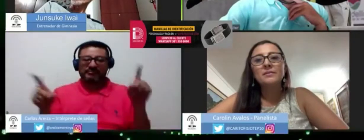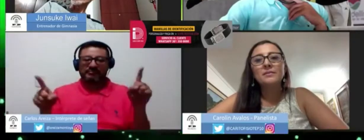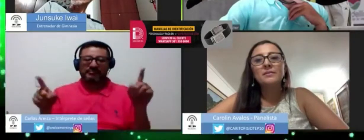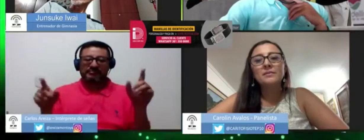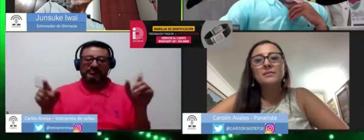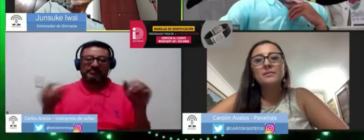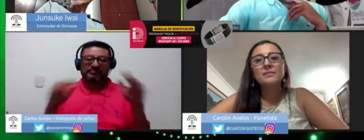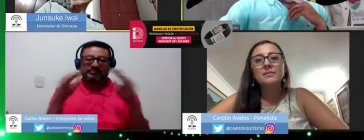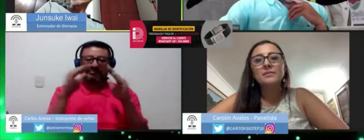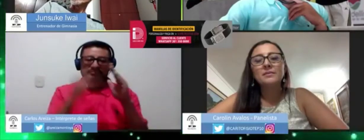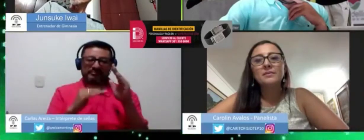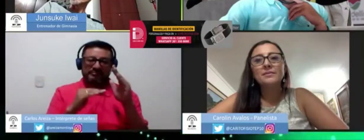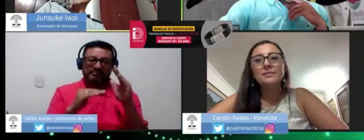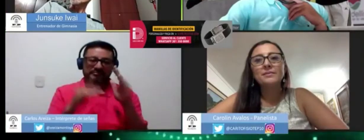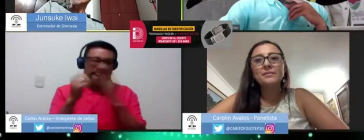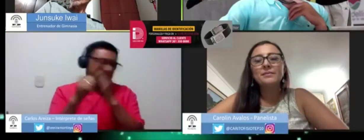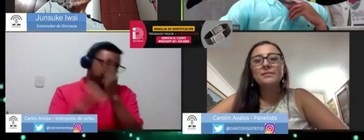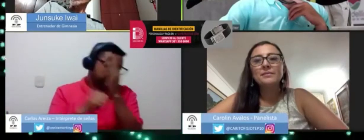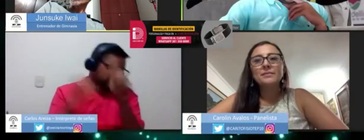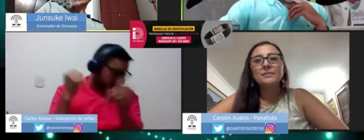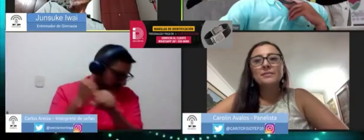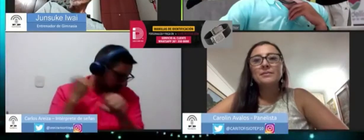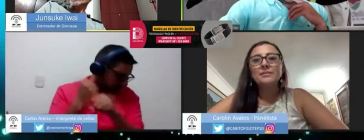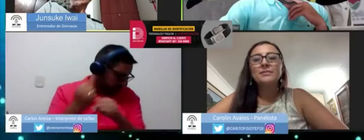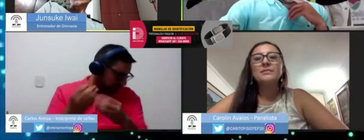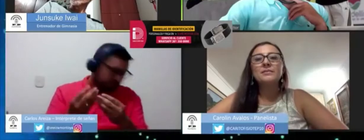más entrenamiento suave.